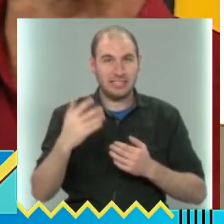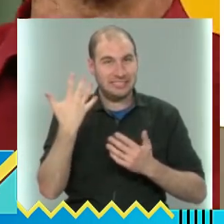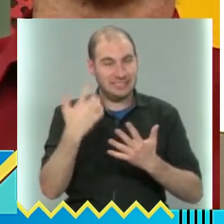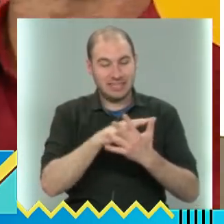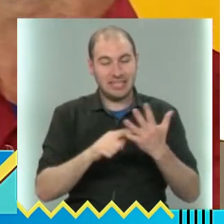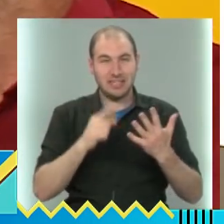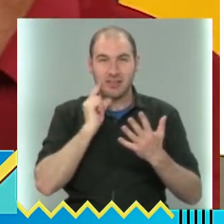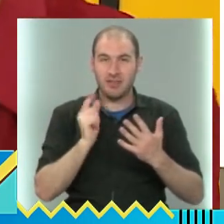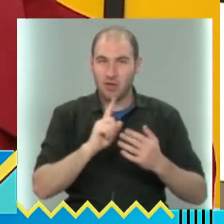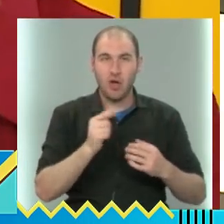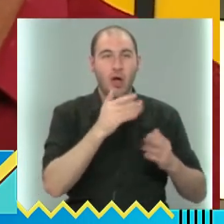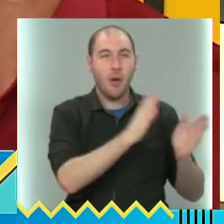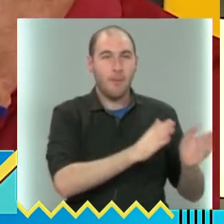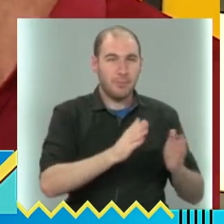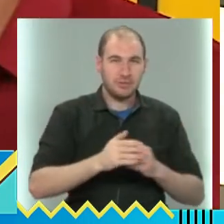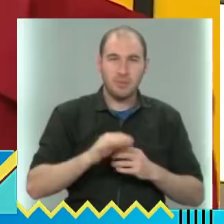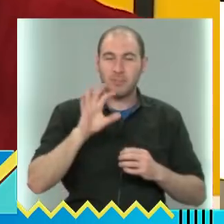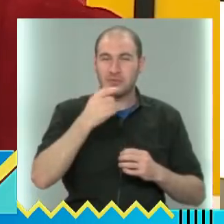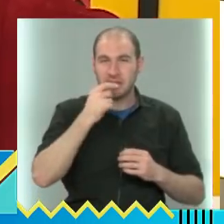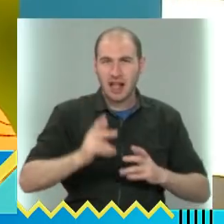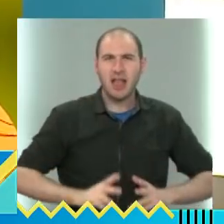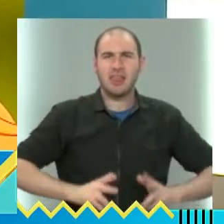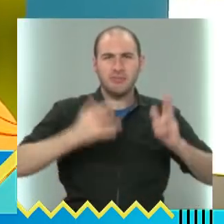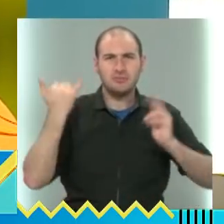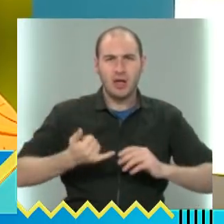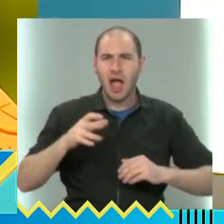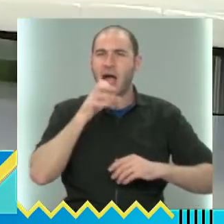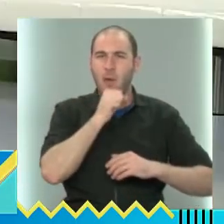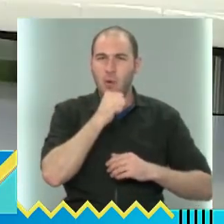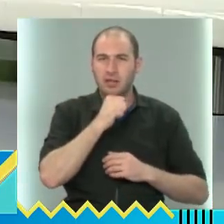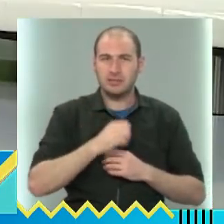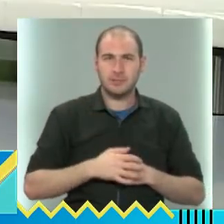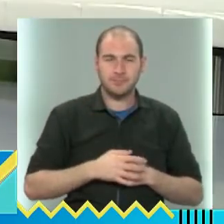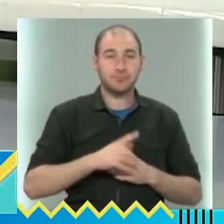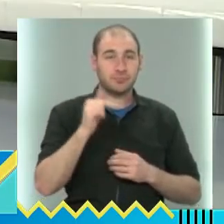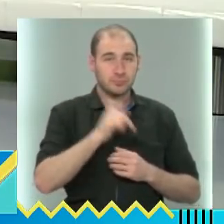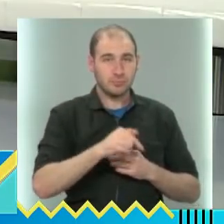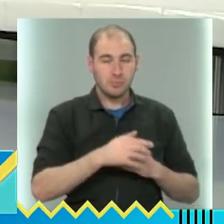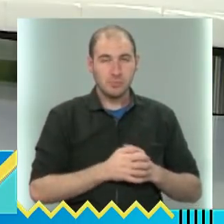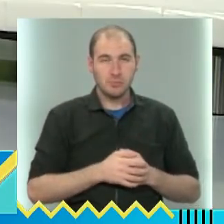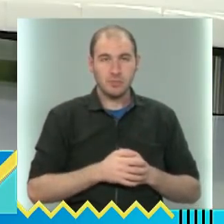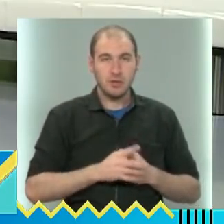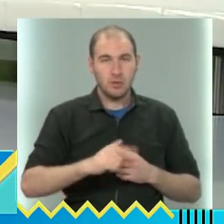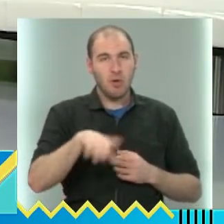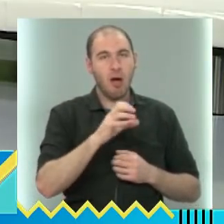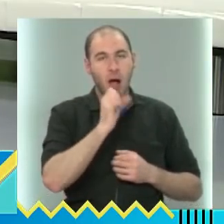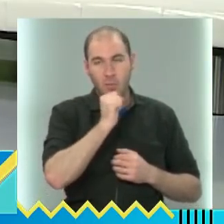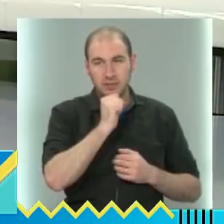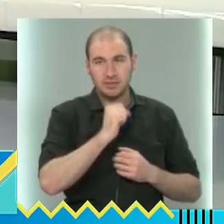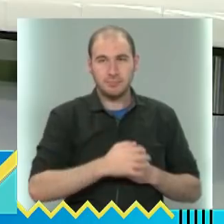son 5 días. Emilio, ¿tiene la provincia la infraestructura para poder soportar esta...? Hoy estamos